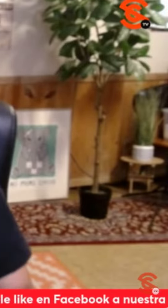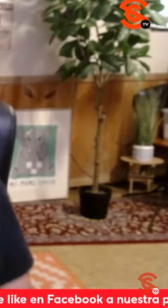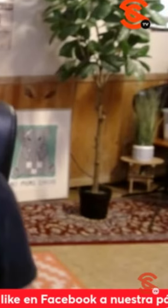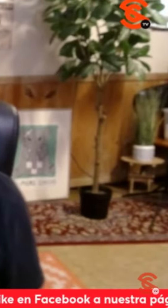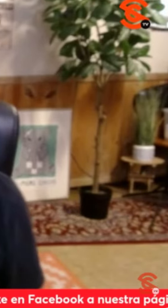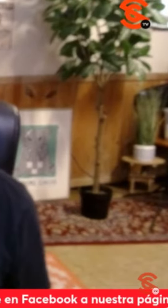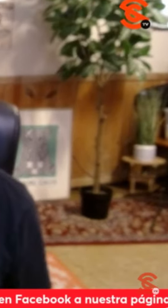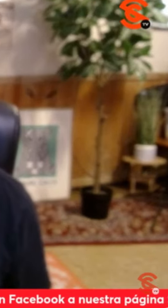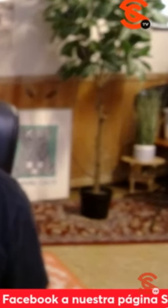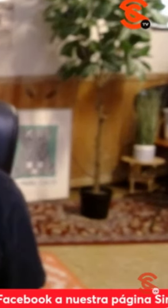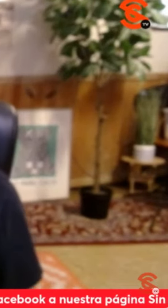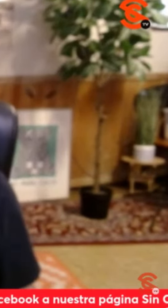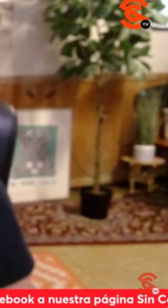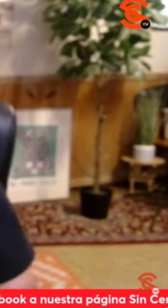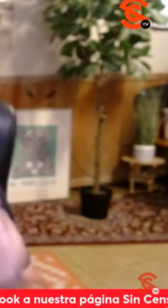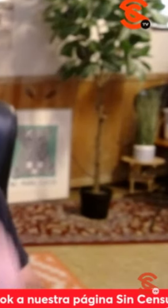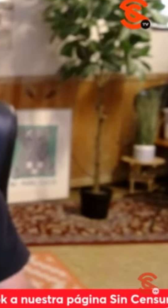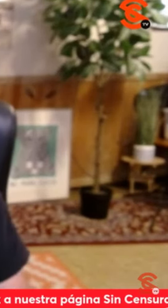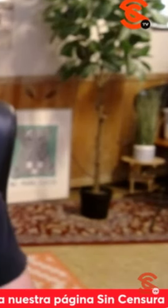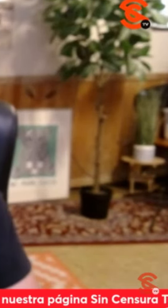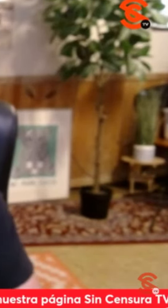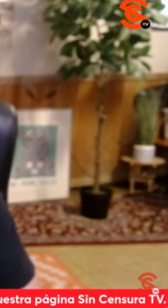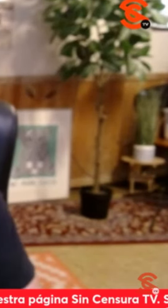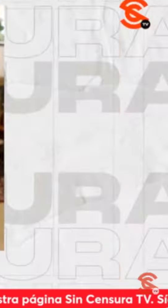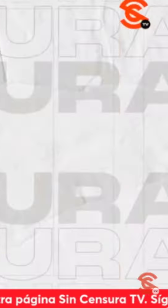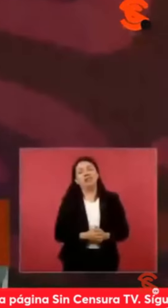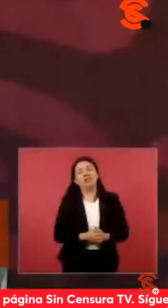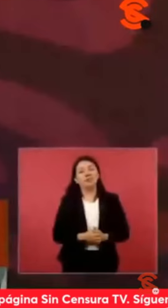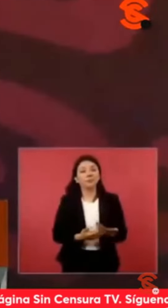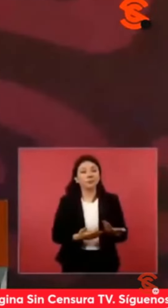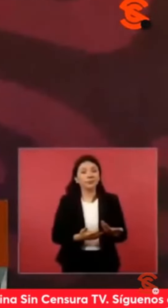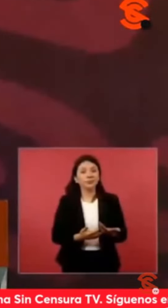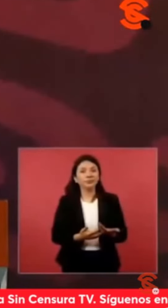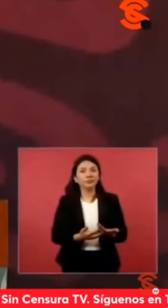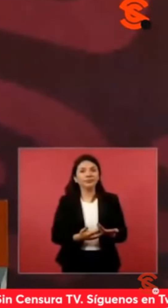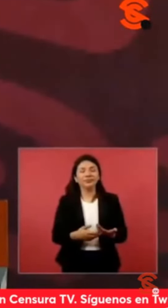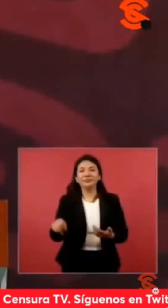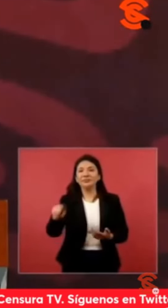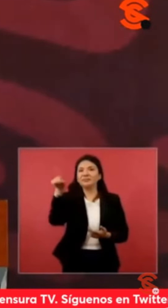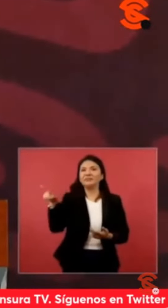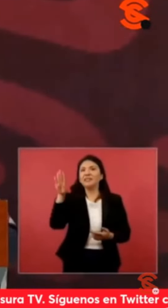mangos que votaron por Xóchitl. Miren lo que dice el presidente. Encuestas,